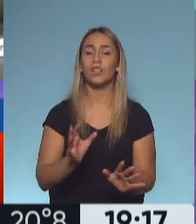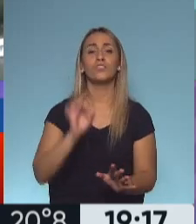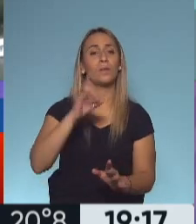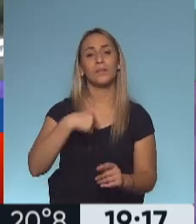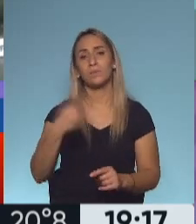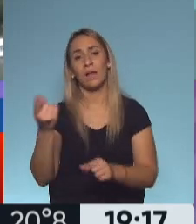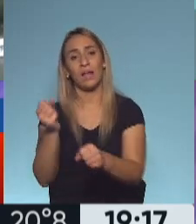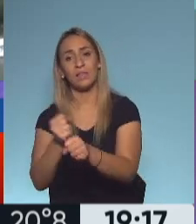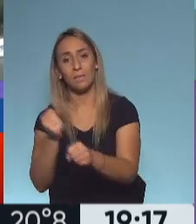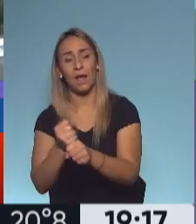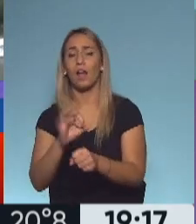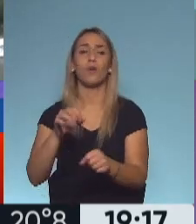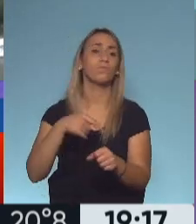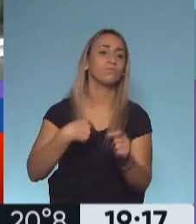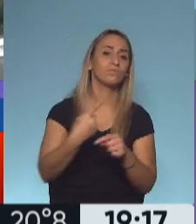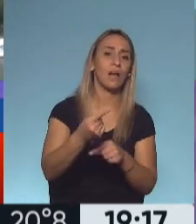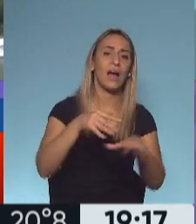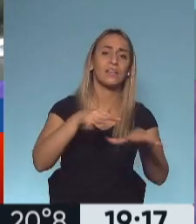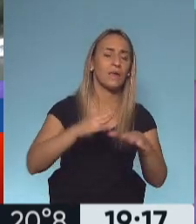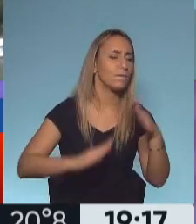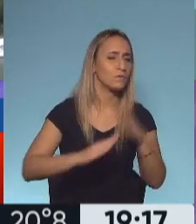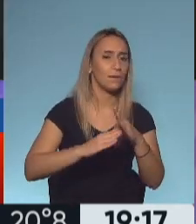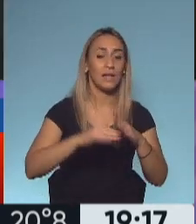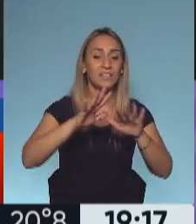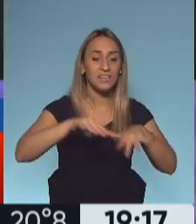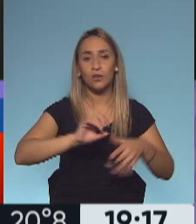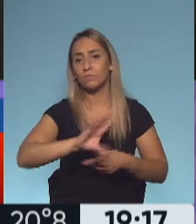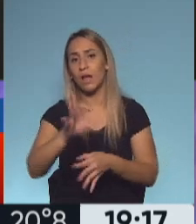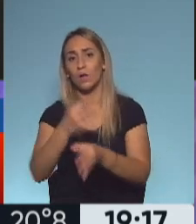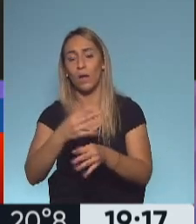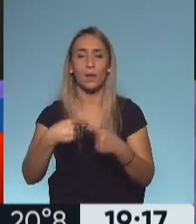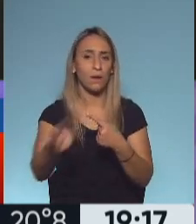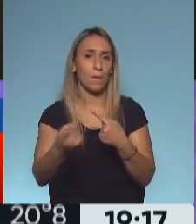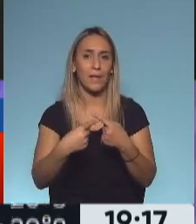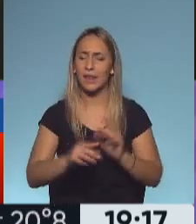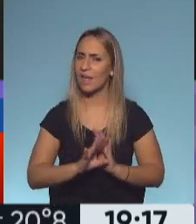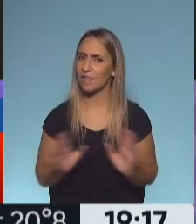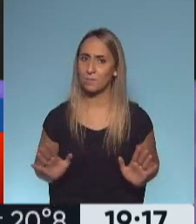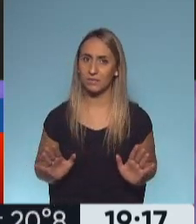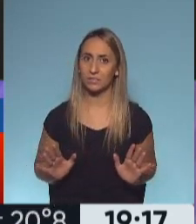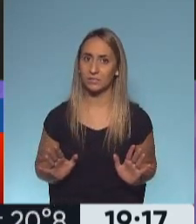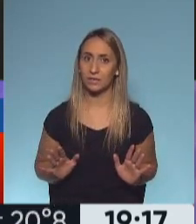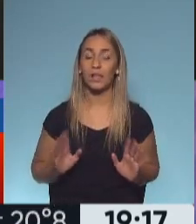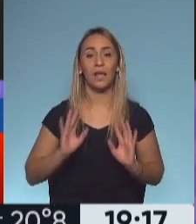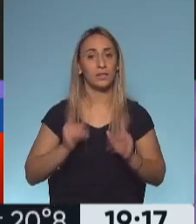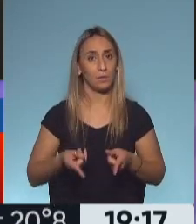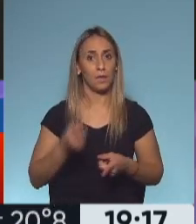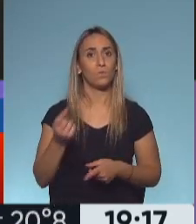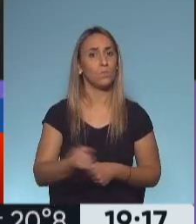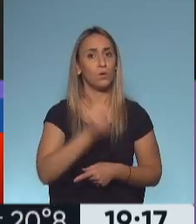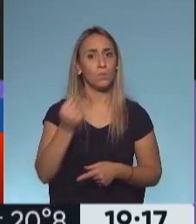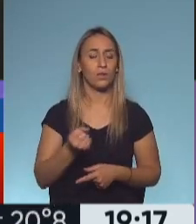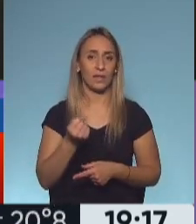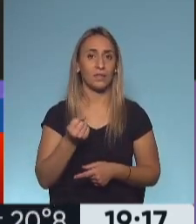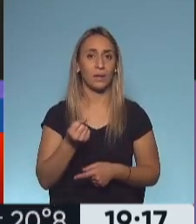actividades indispensables, a llevar a los chicos a la escuela. En ese contexto también es muy importante hacer un